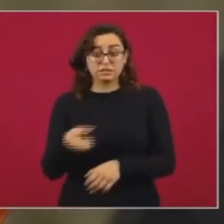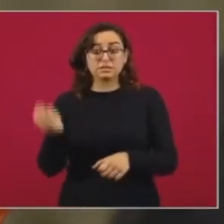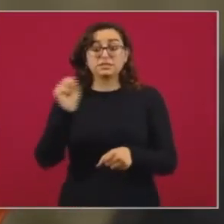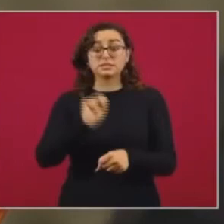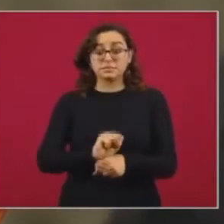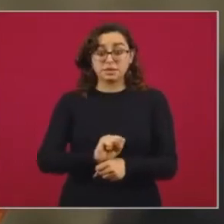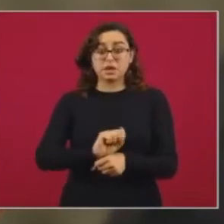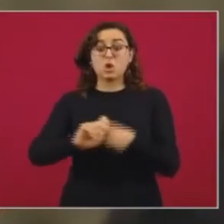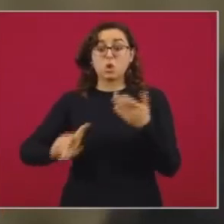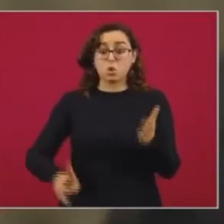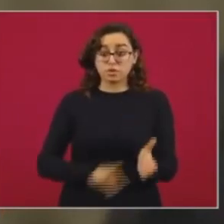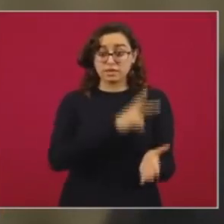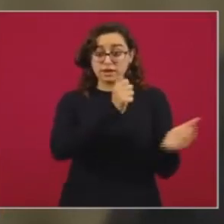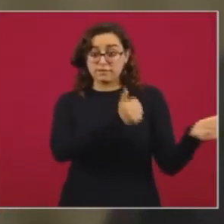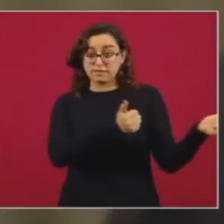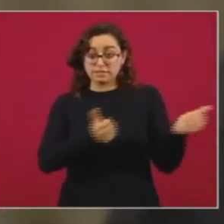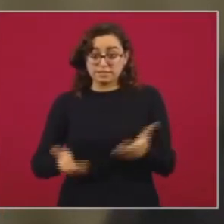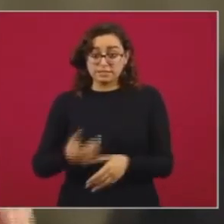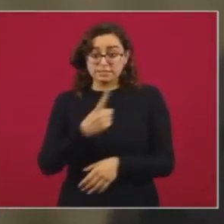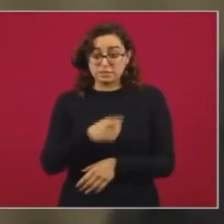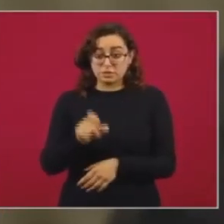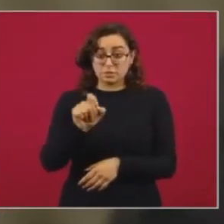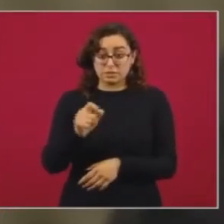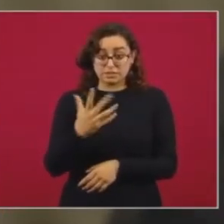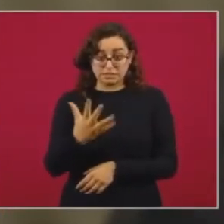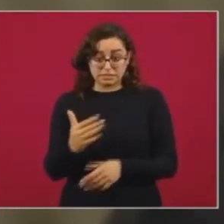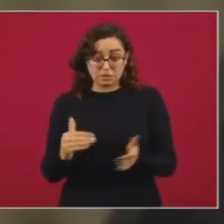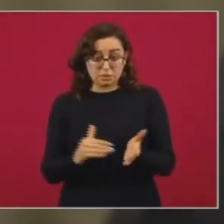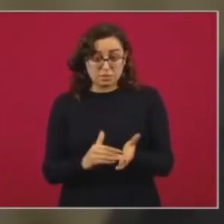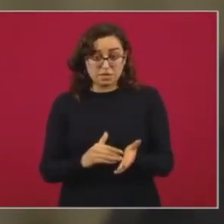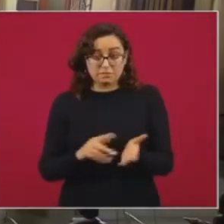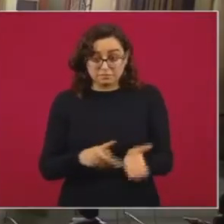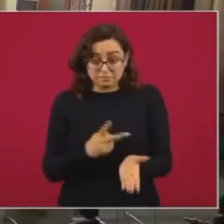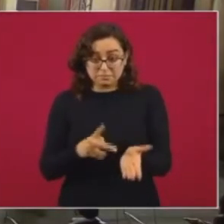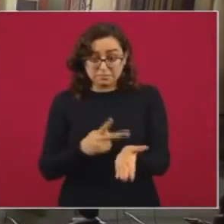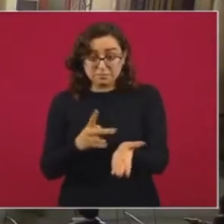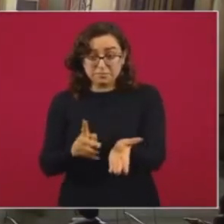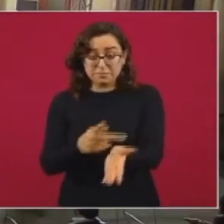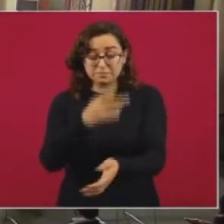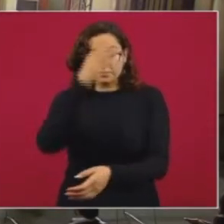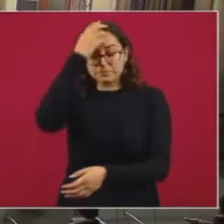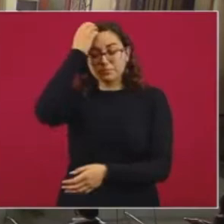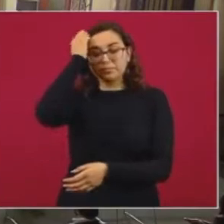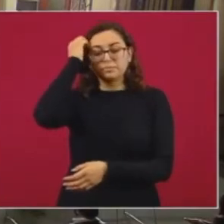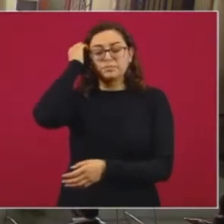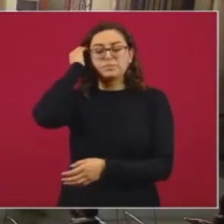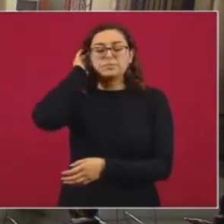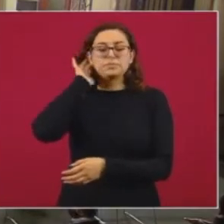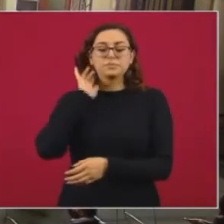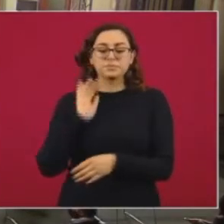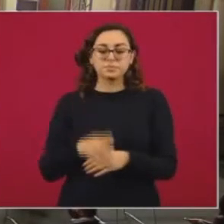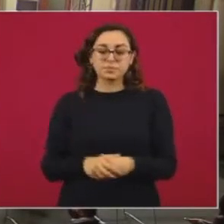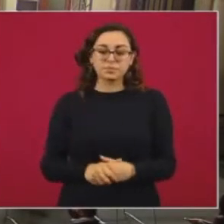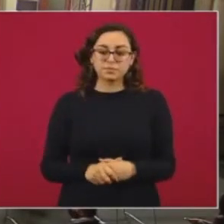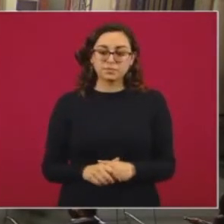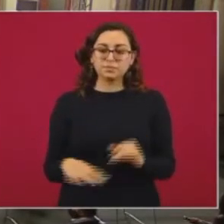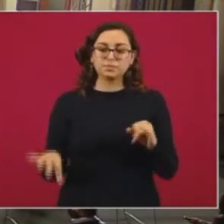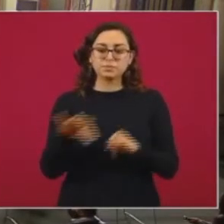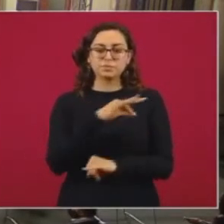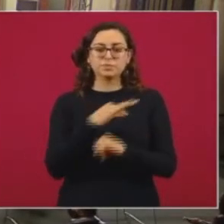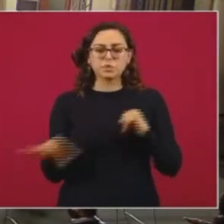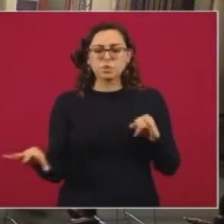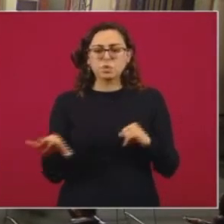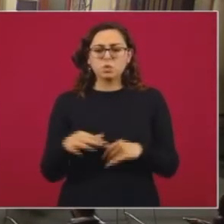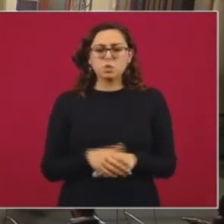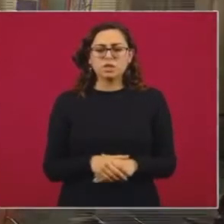otras 125,000. Y si me lo permiten nada más, por último,